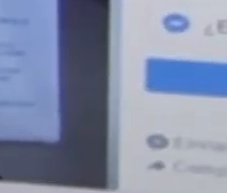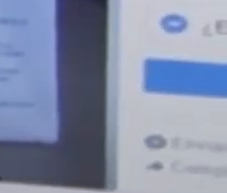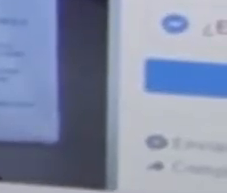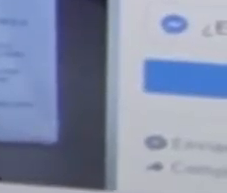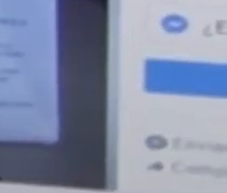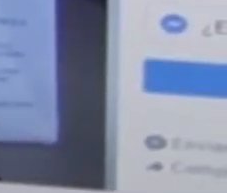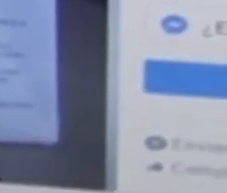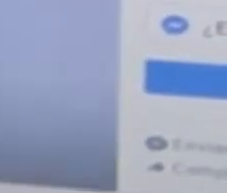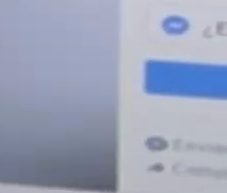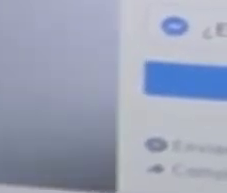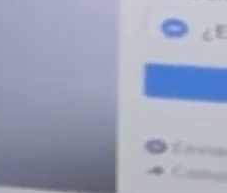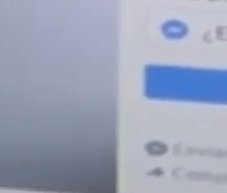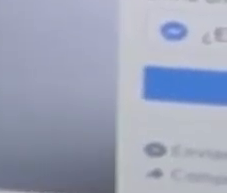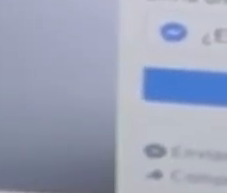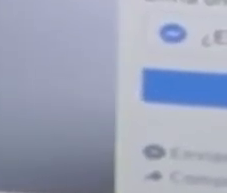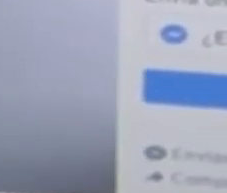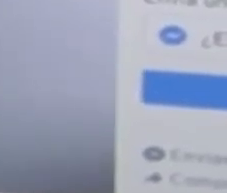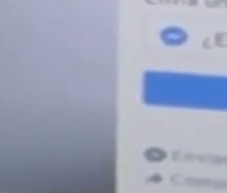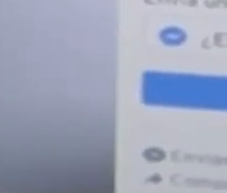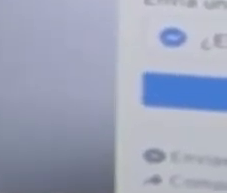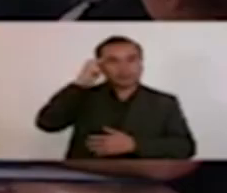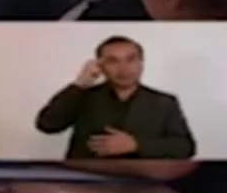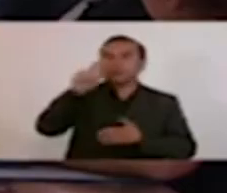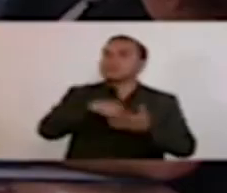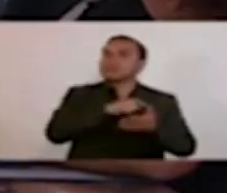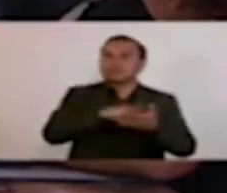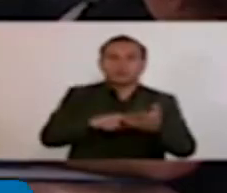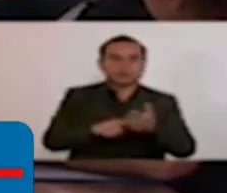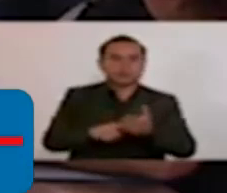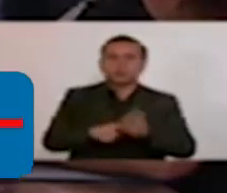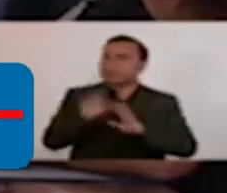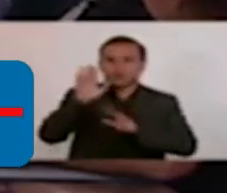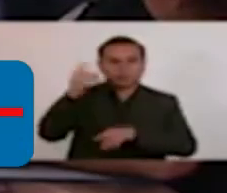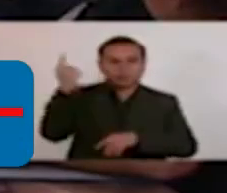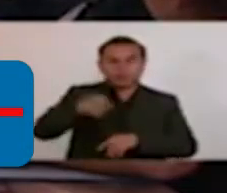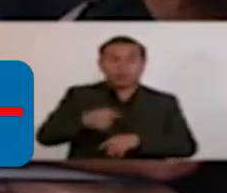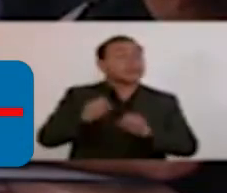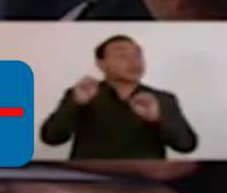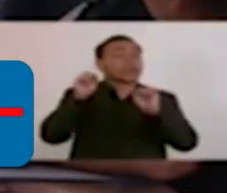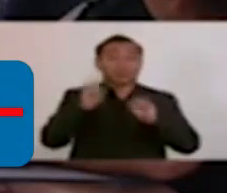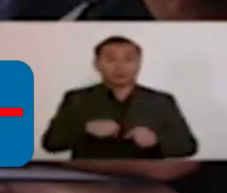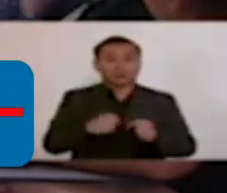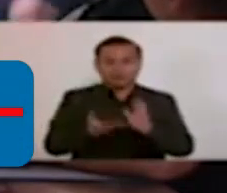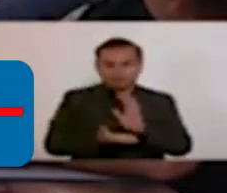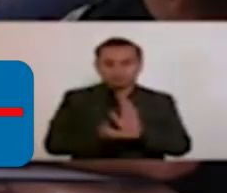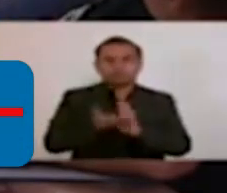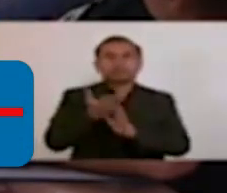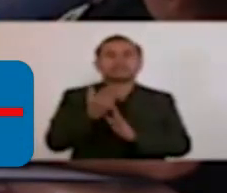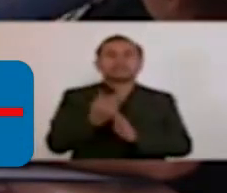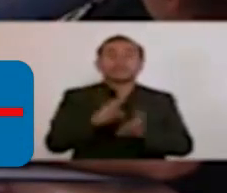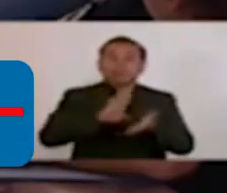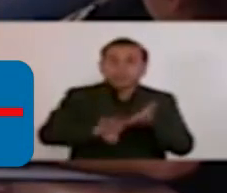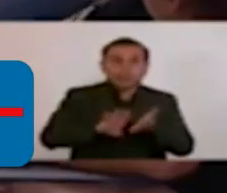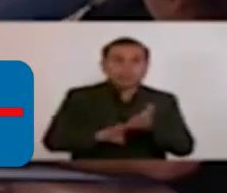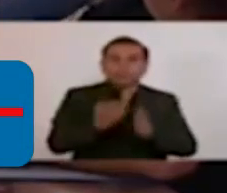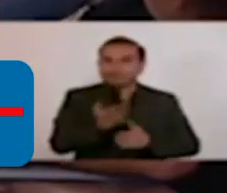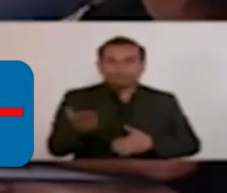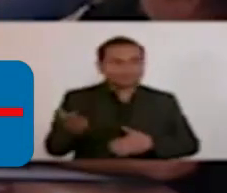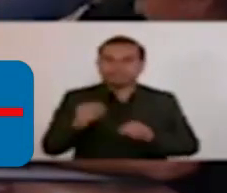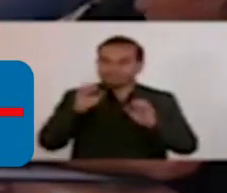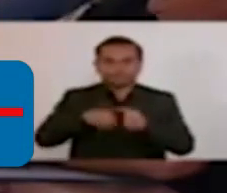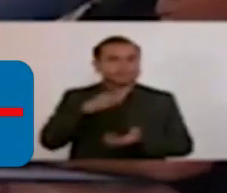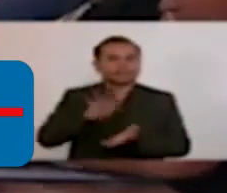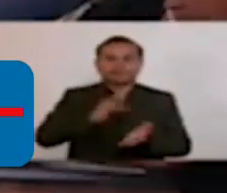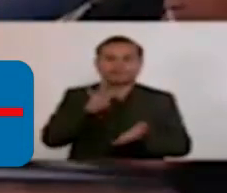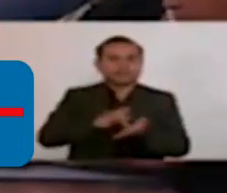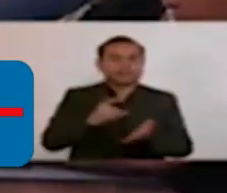comerciantes se aprovechen de la cuarentena no se puede subir precios aprovechándose de la declaratoria de emergencia aprovechándose de la